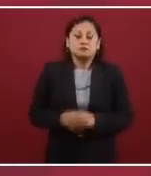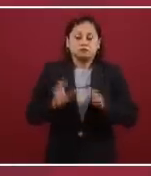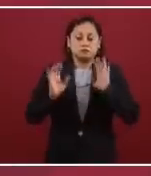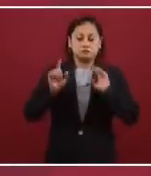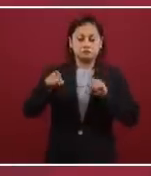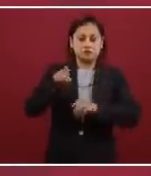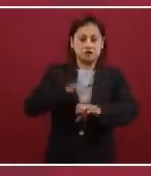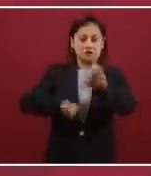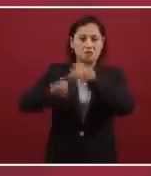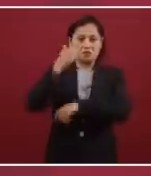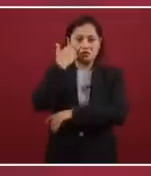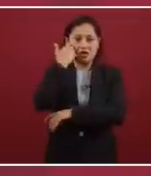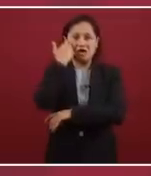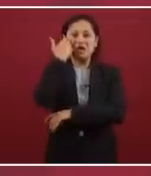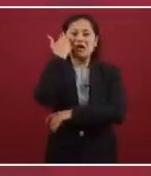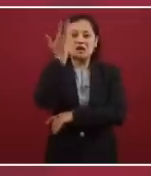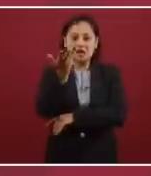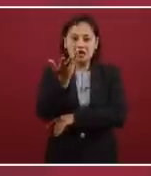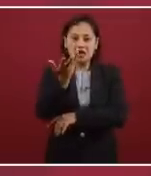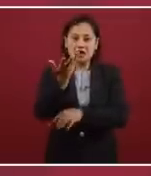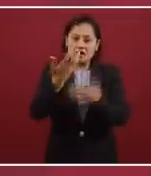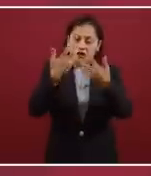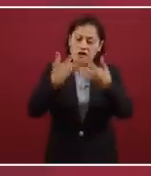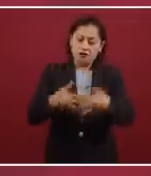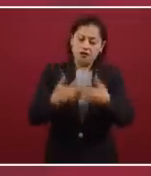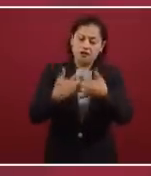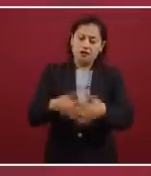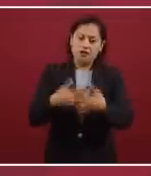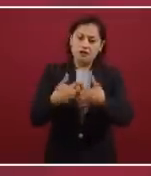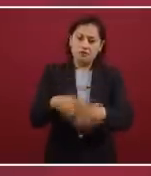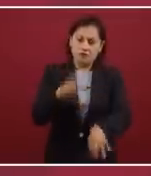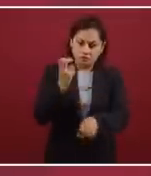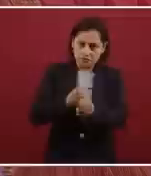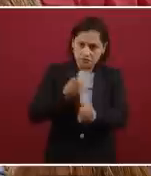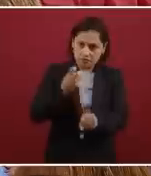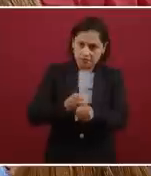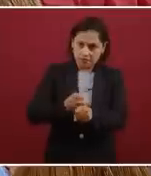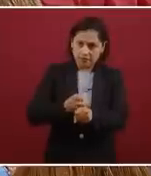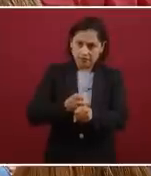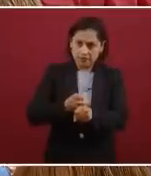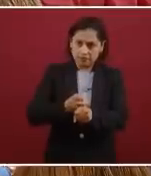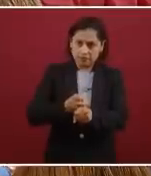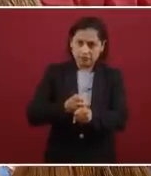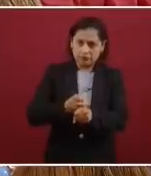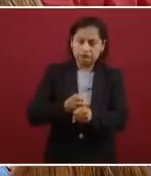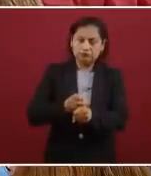producir cerveza en el caso que se necesitara,